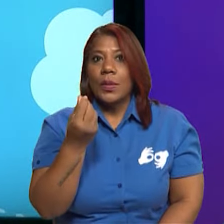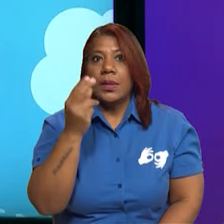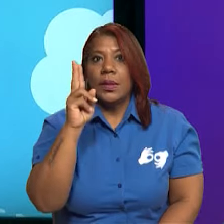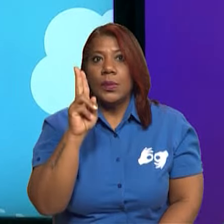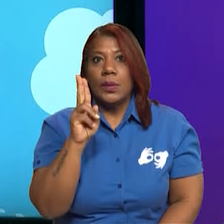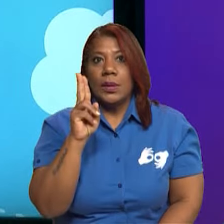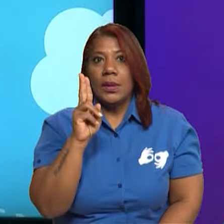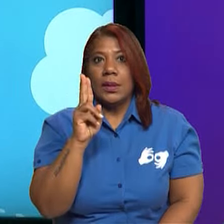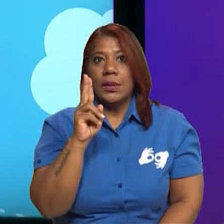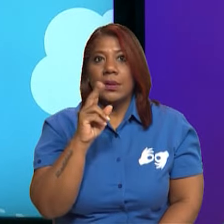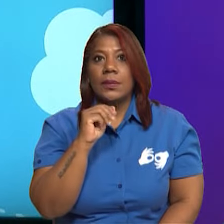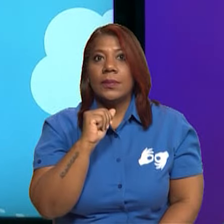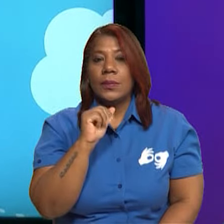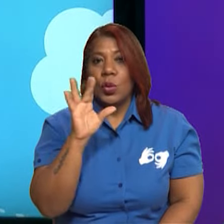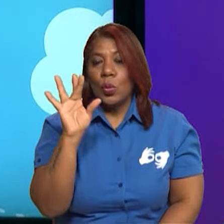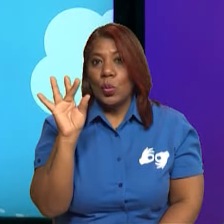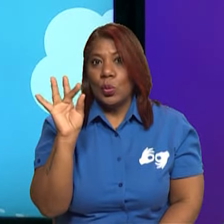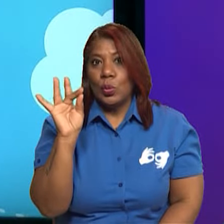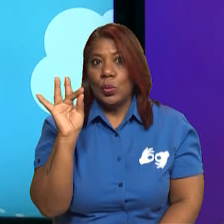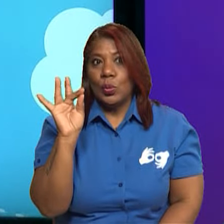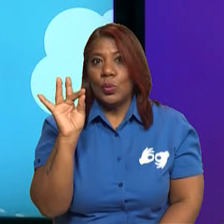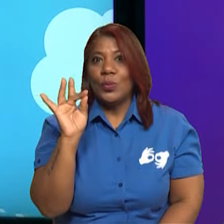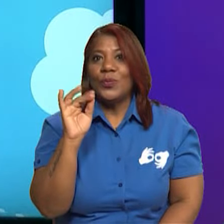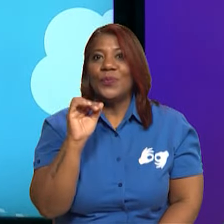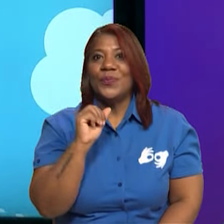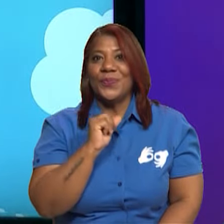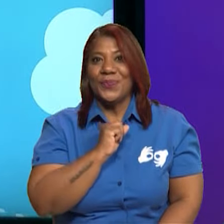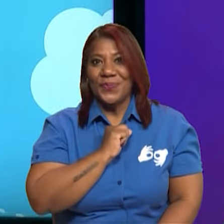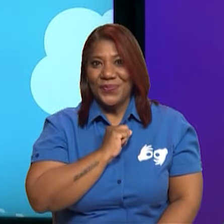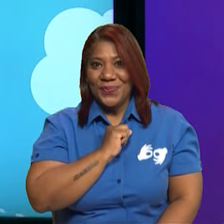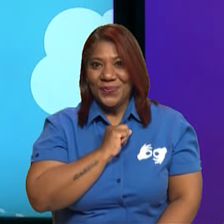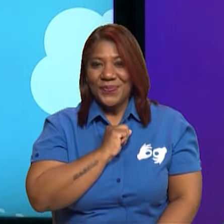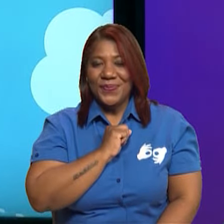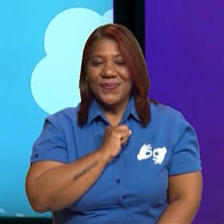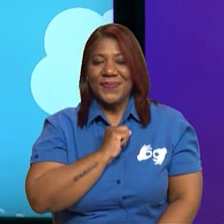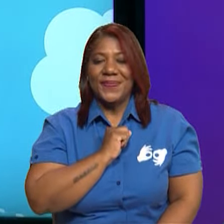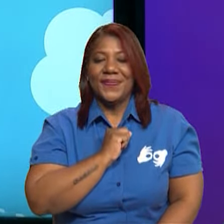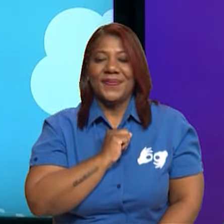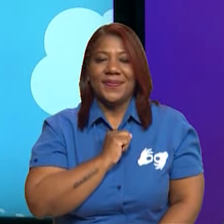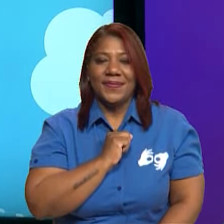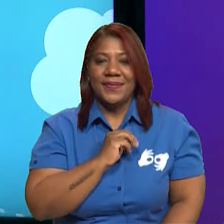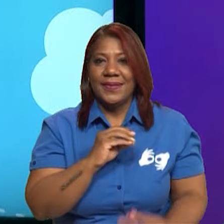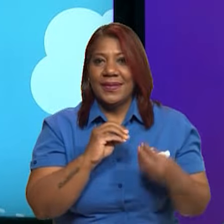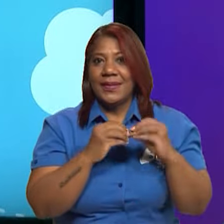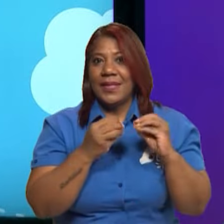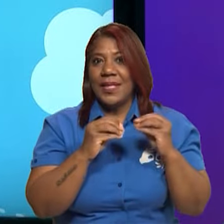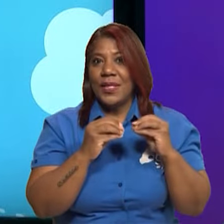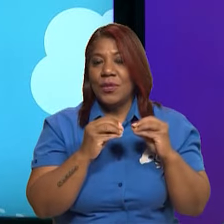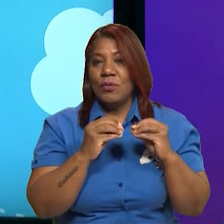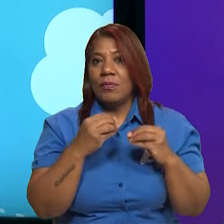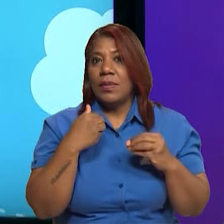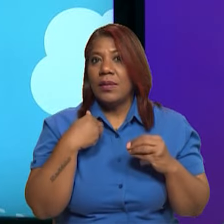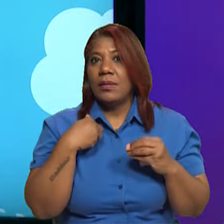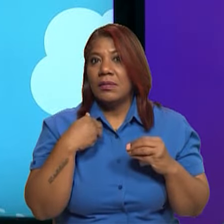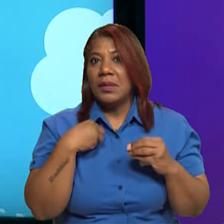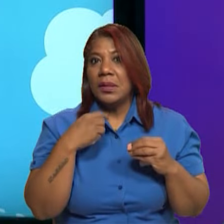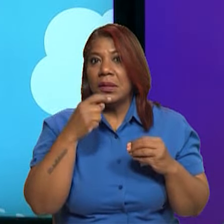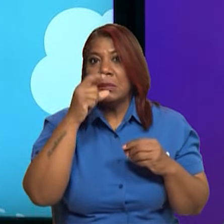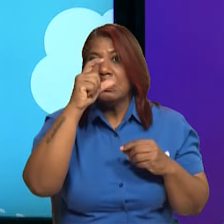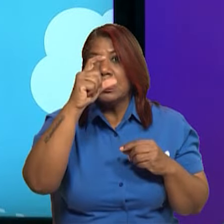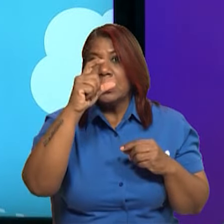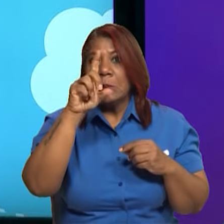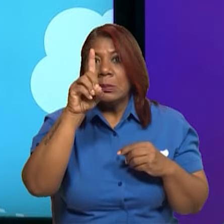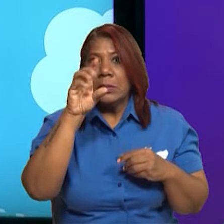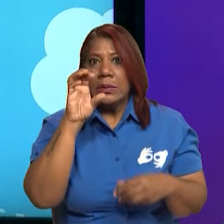son? Excelente. Tengo 8 unidades. ¿Qué número se puede formar con estas tarjetas?